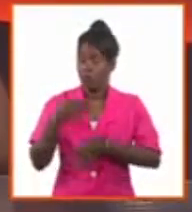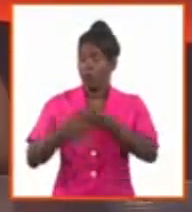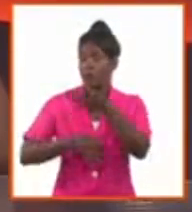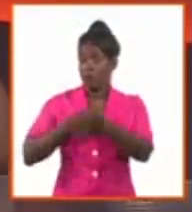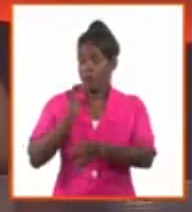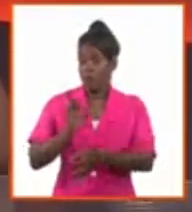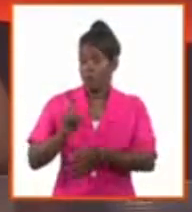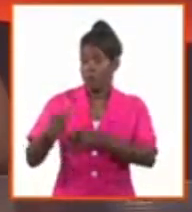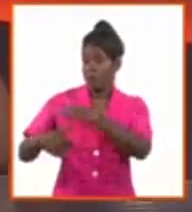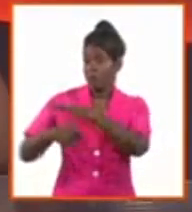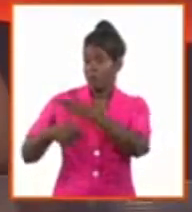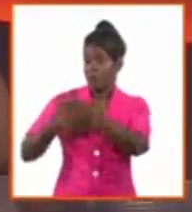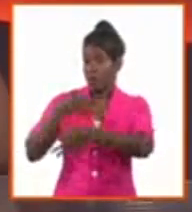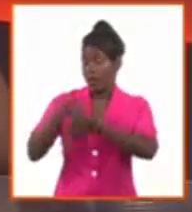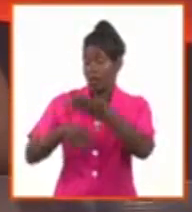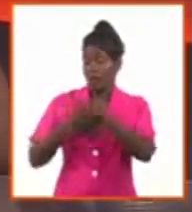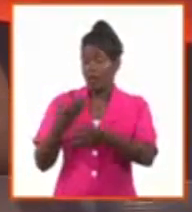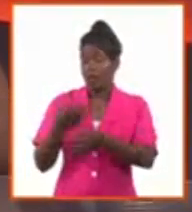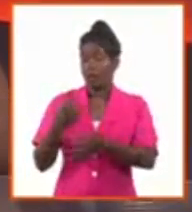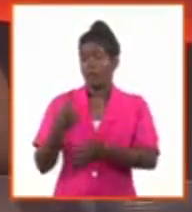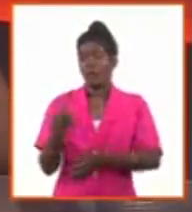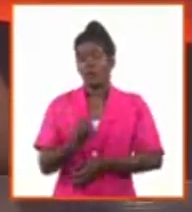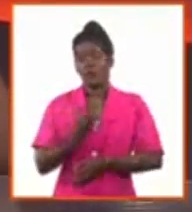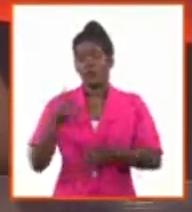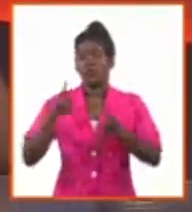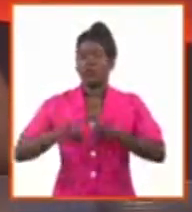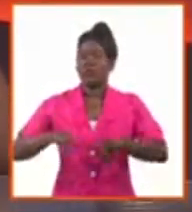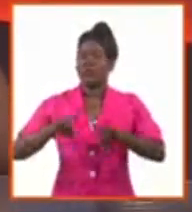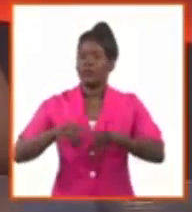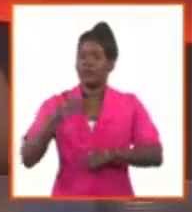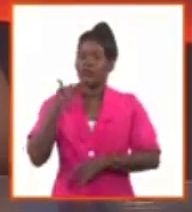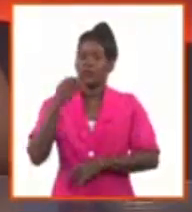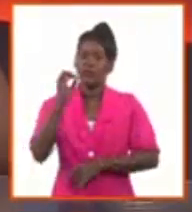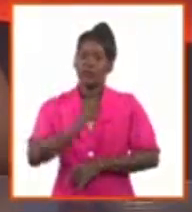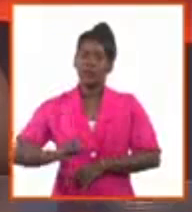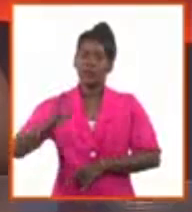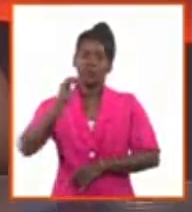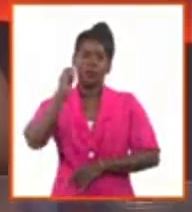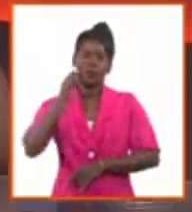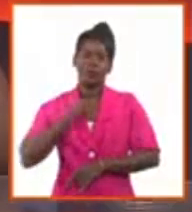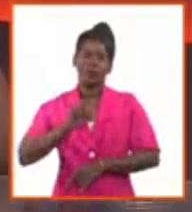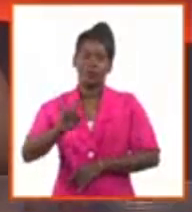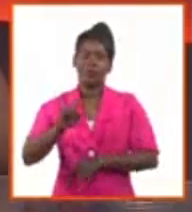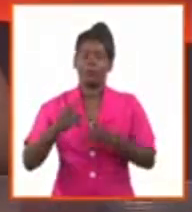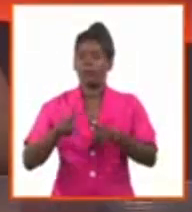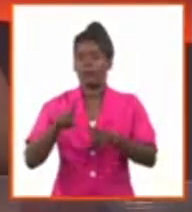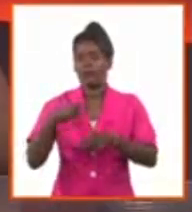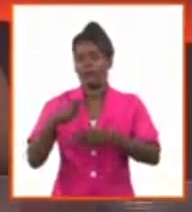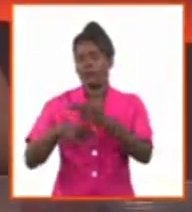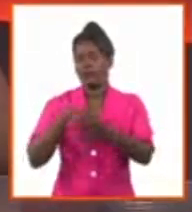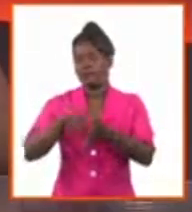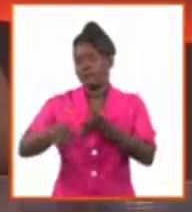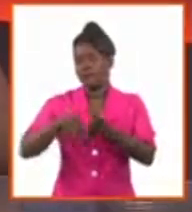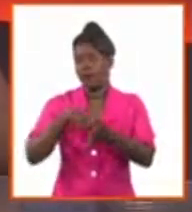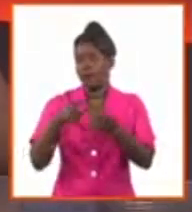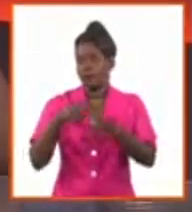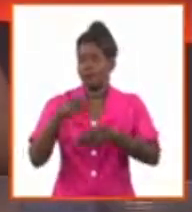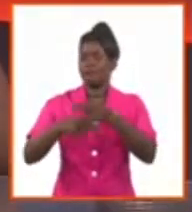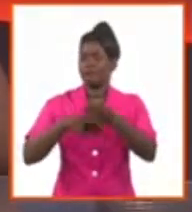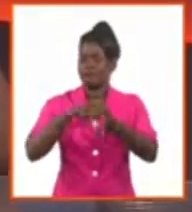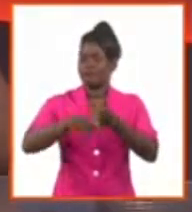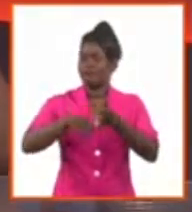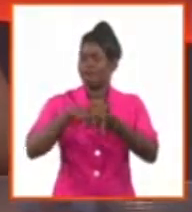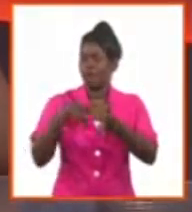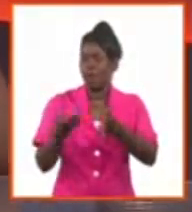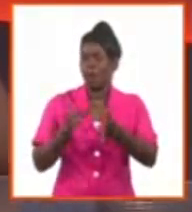nuestra presidenta, que la brigada es la célula fundamental de la organización de la Federación Estudiantil Universitaria, porque en ella se realizan los